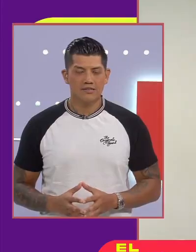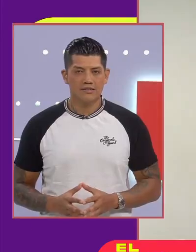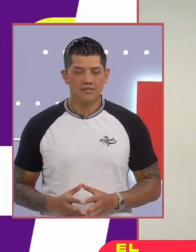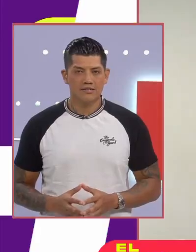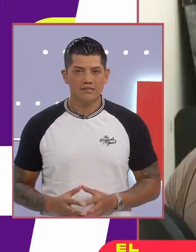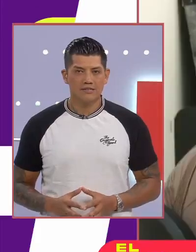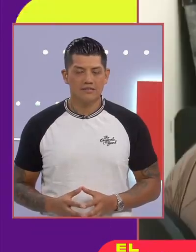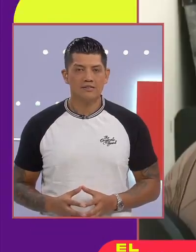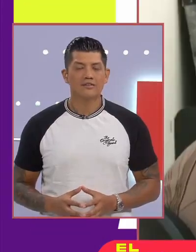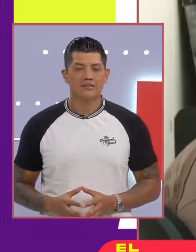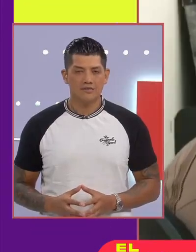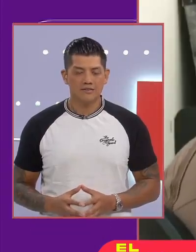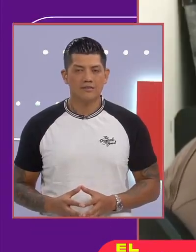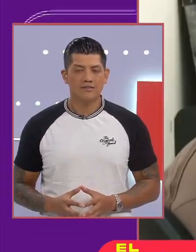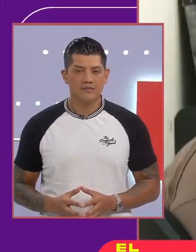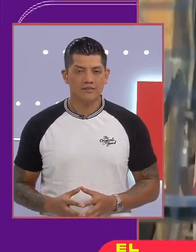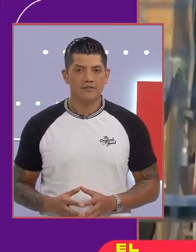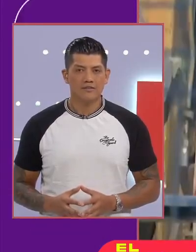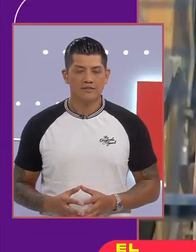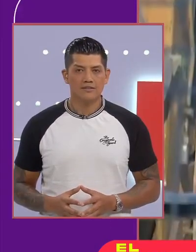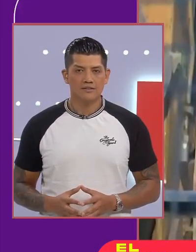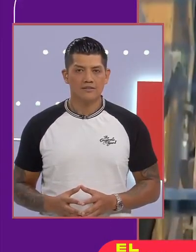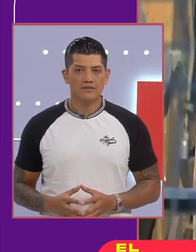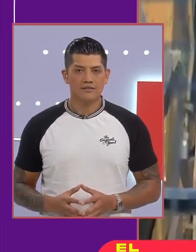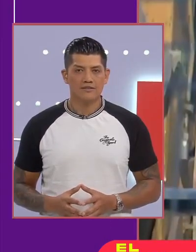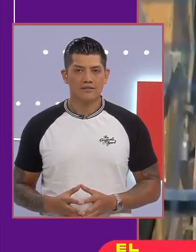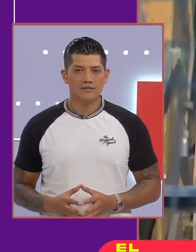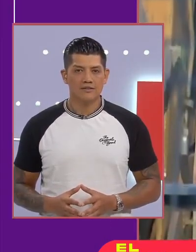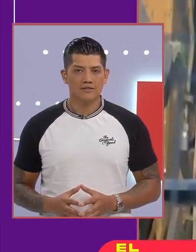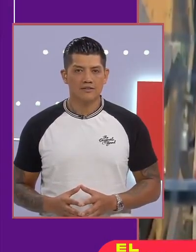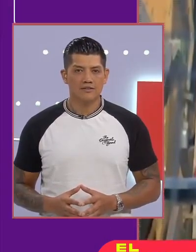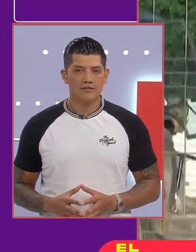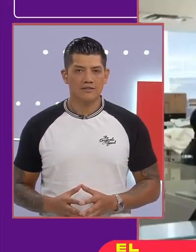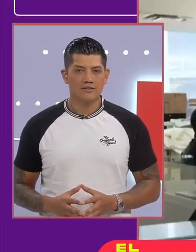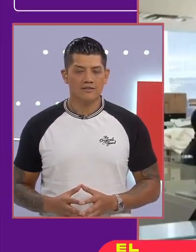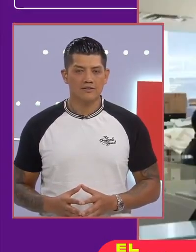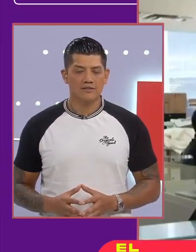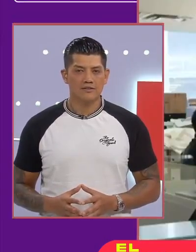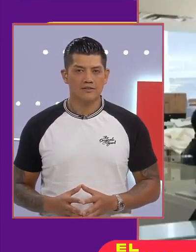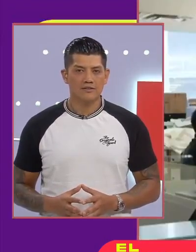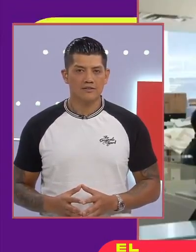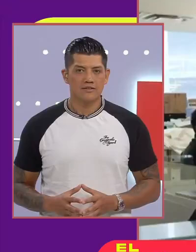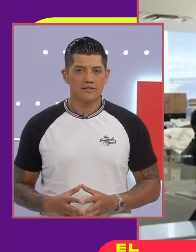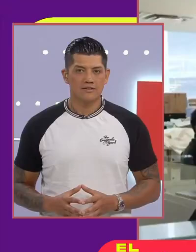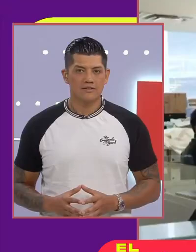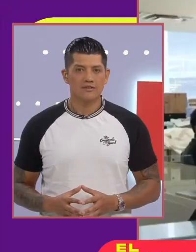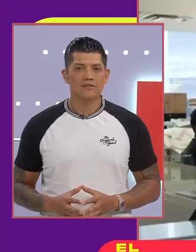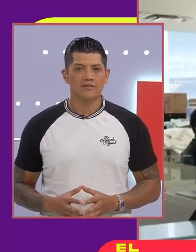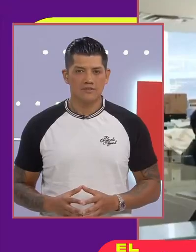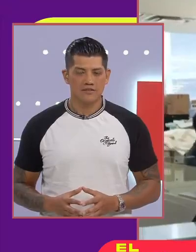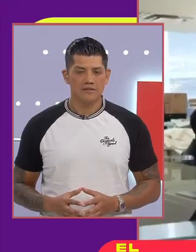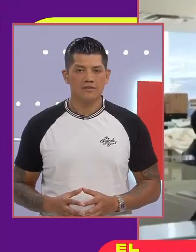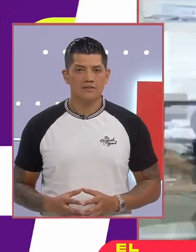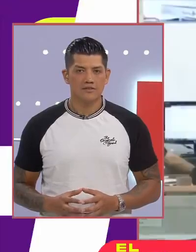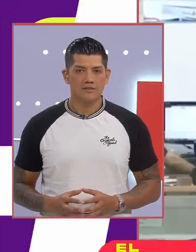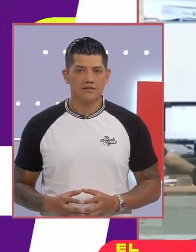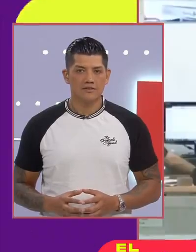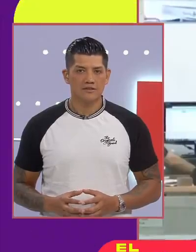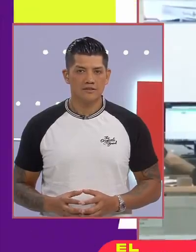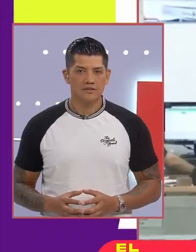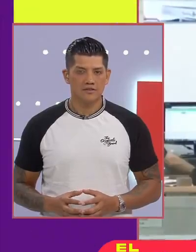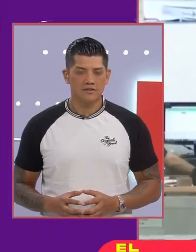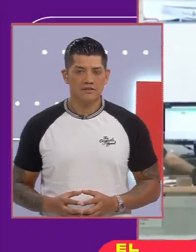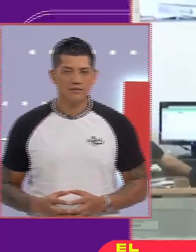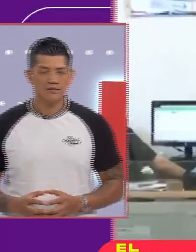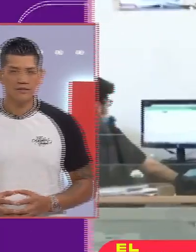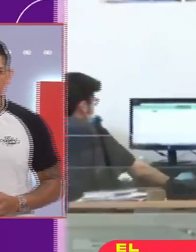trabajador y cuánto queda para la empresa. Lo que se está proponiendo simplemente es que el gobierno al